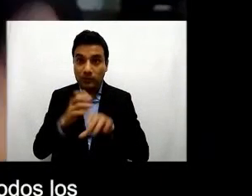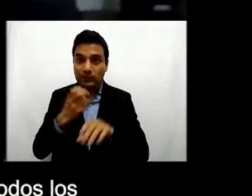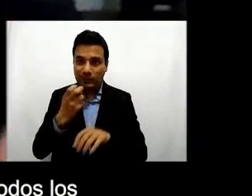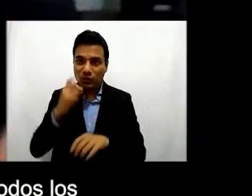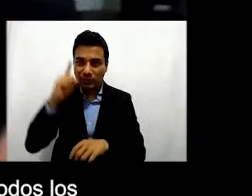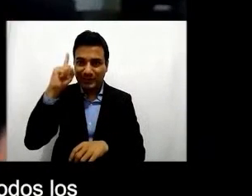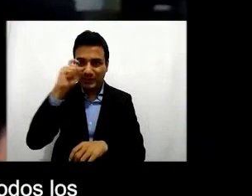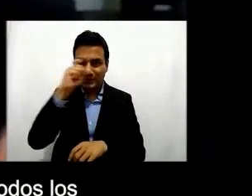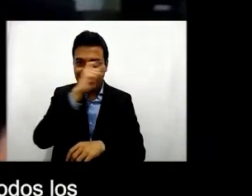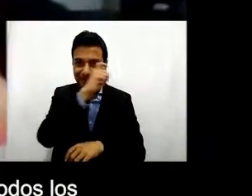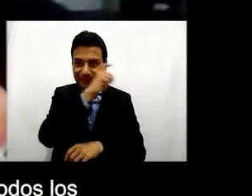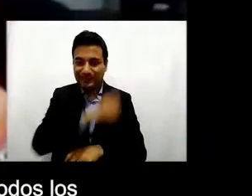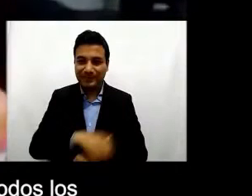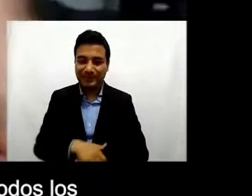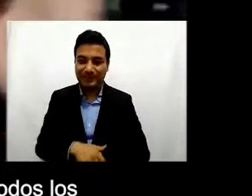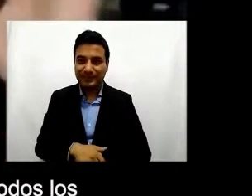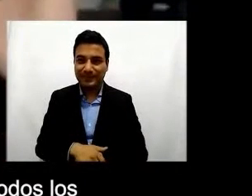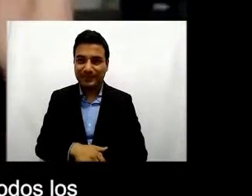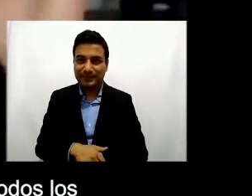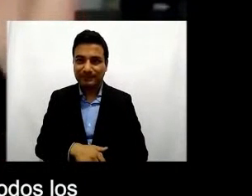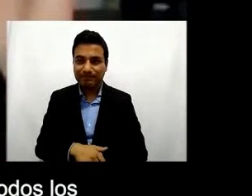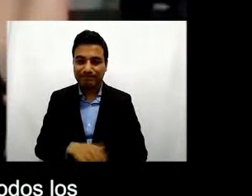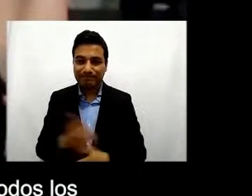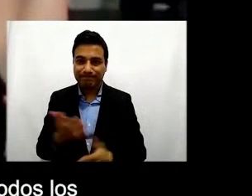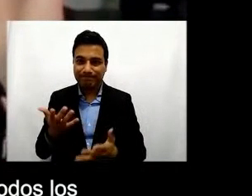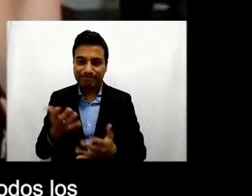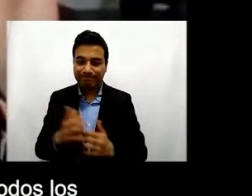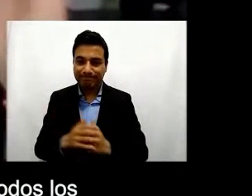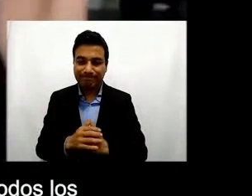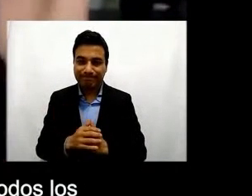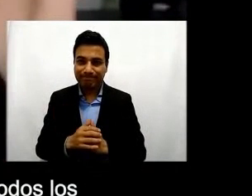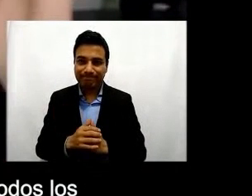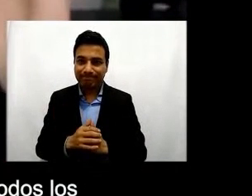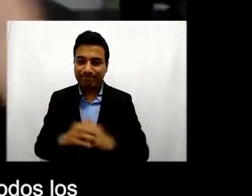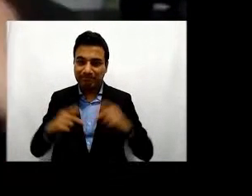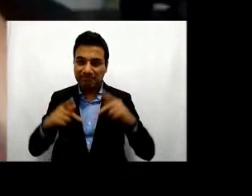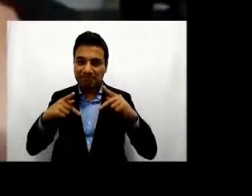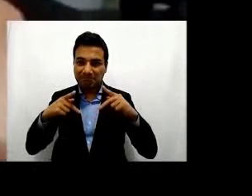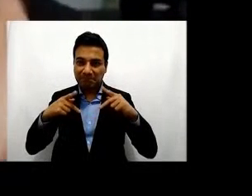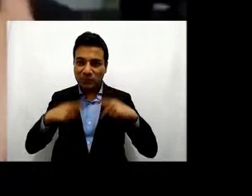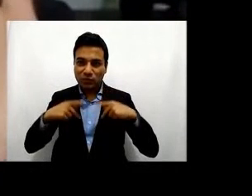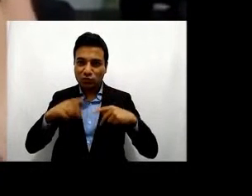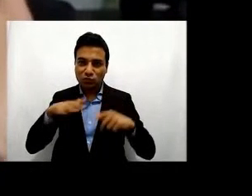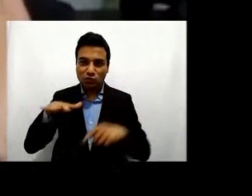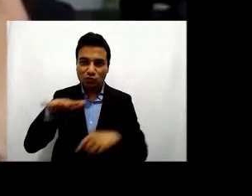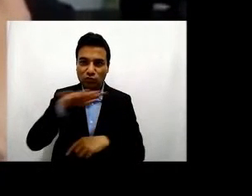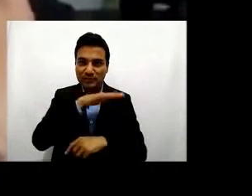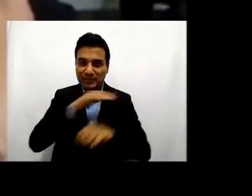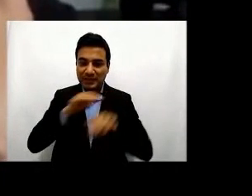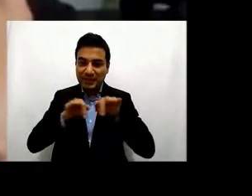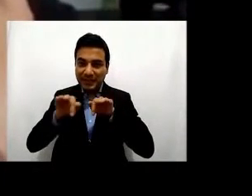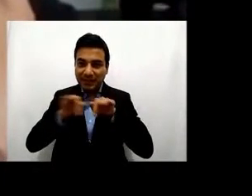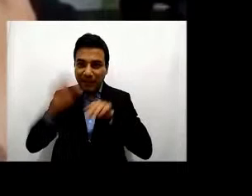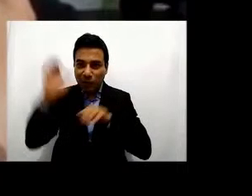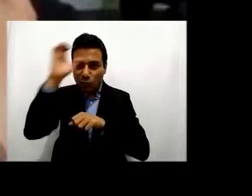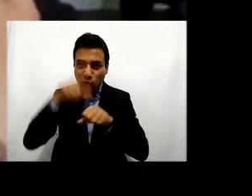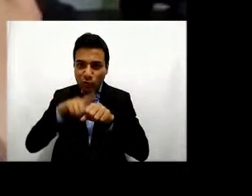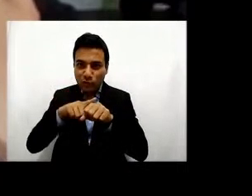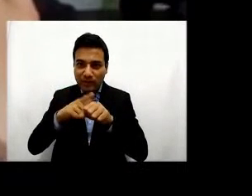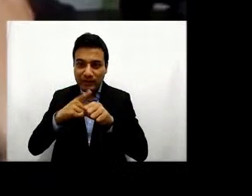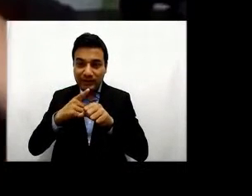poder ser próximos, ¿no?, a las personas que hacen todos los días acción cultural. Fue entonces bien interesante